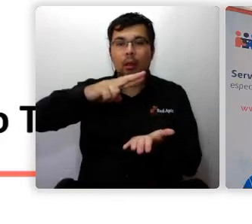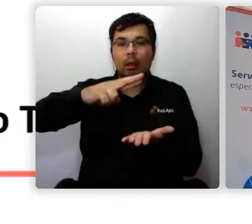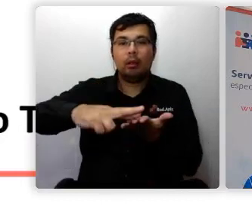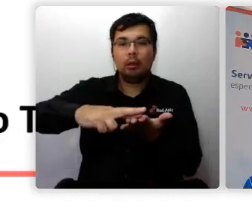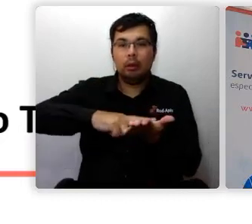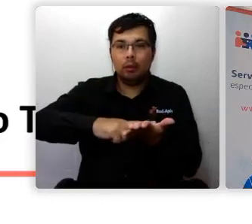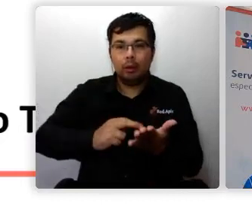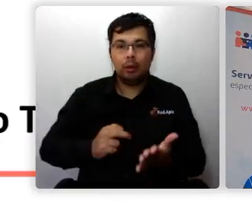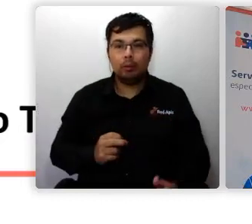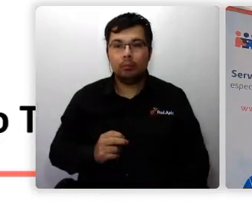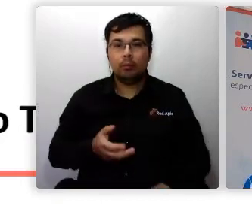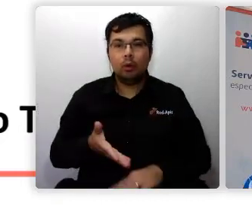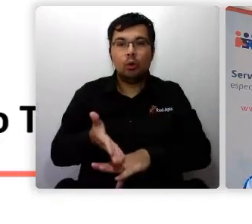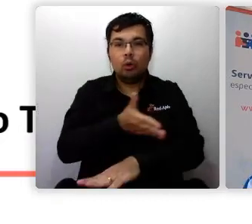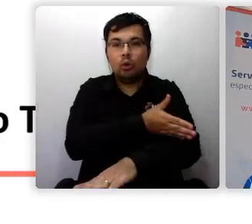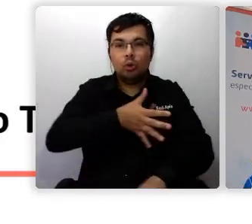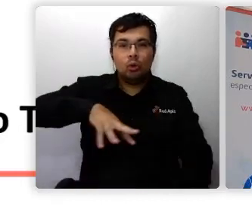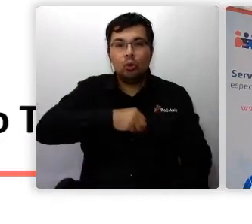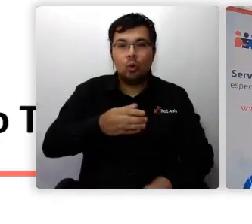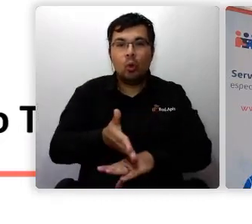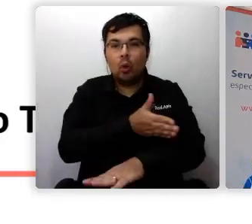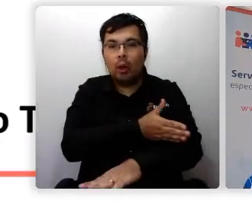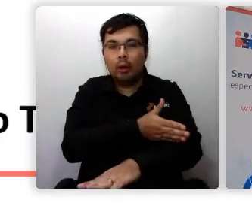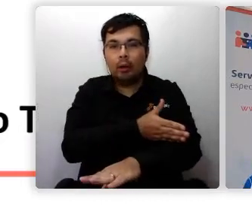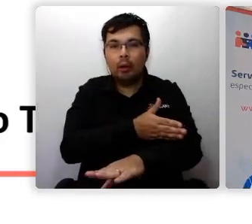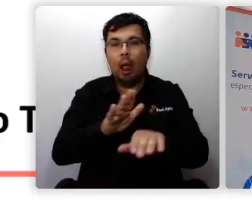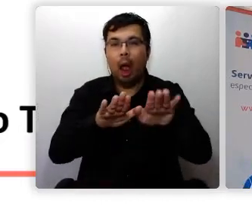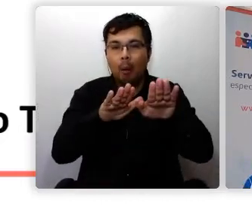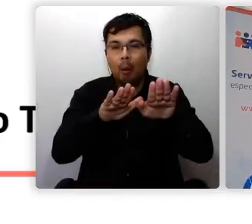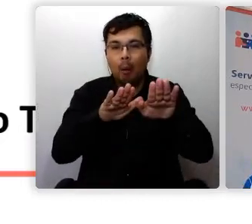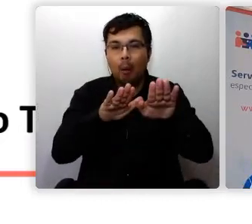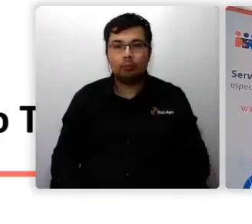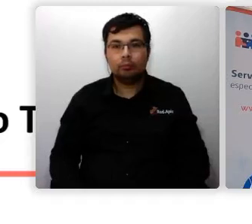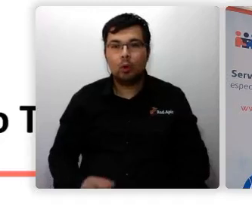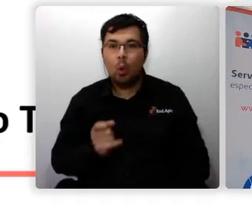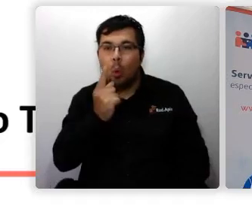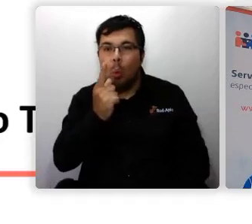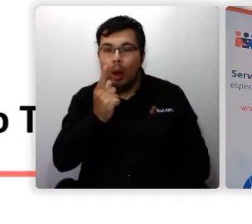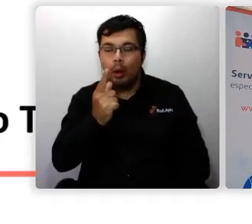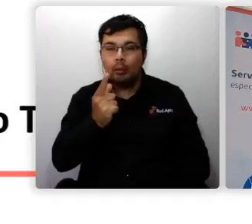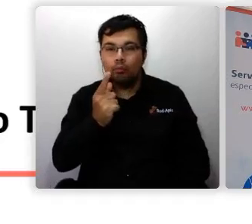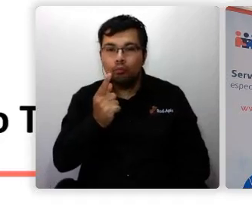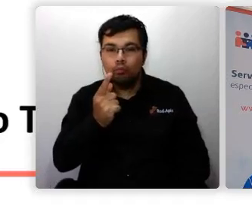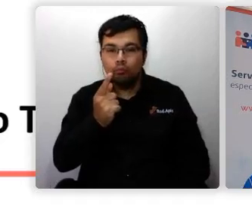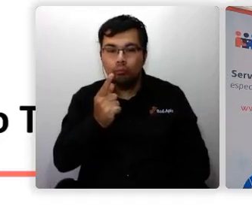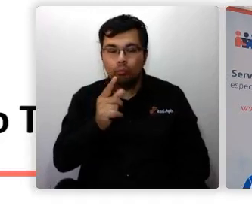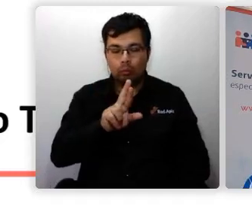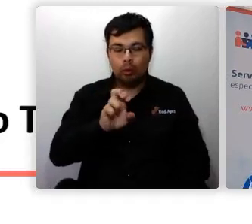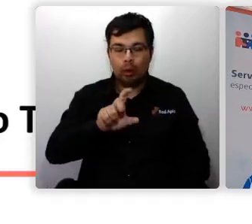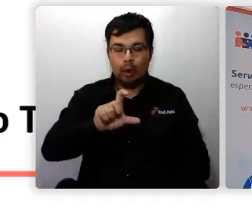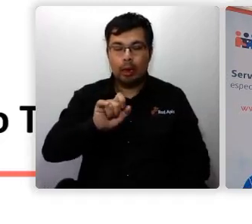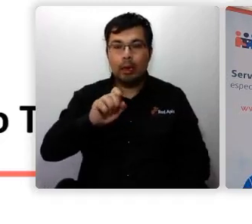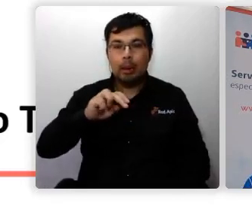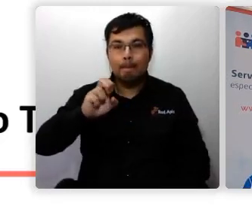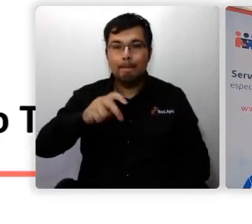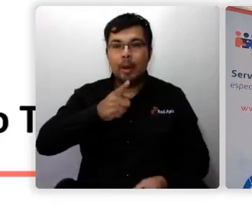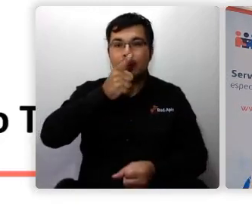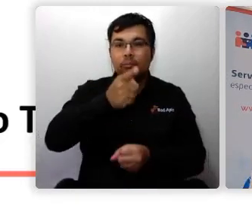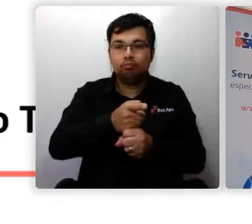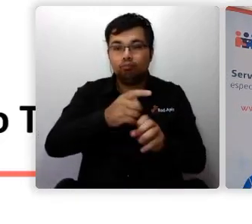en no decirle cuál régimen le conviene, pero sí decirle las características, las restricciones de cada uno de